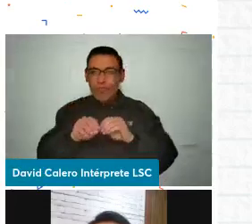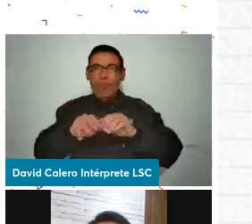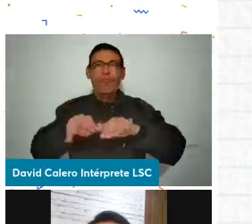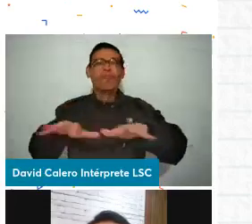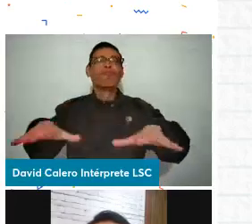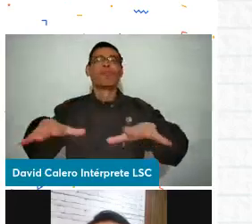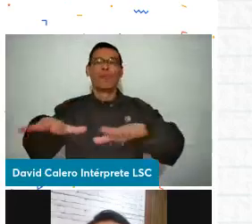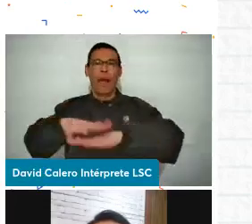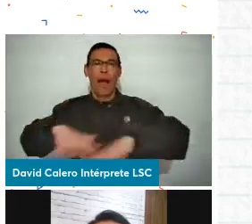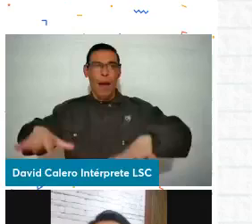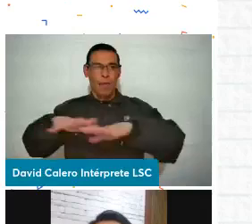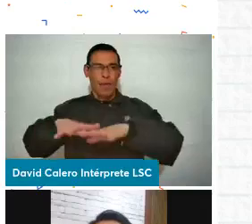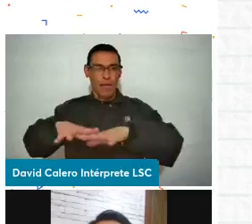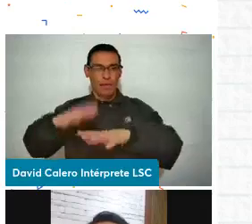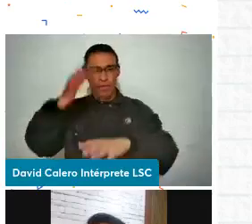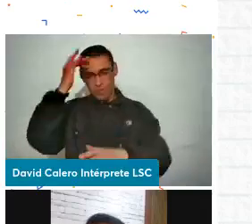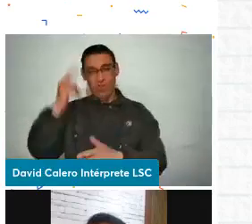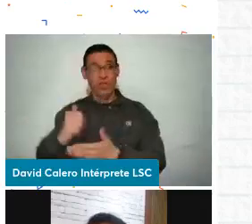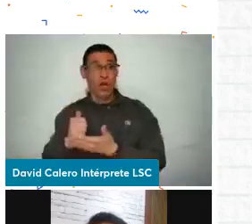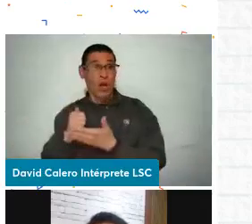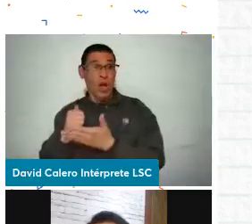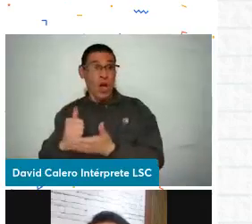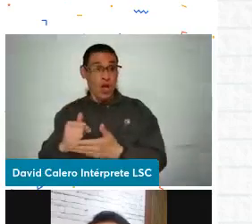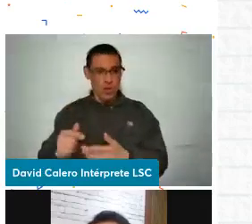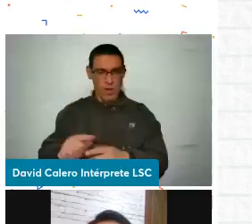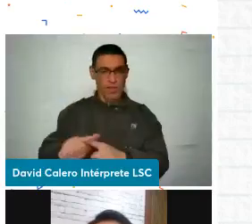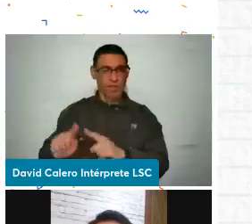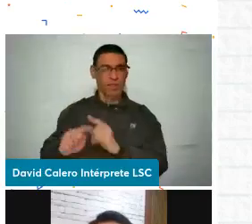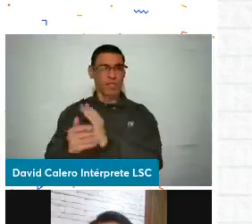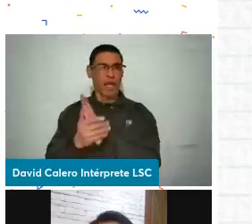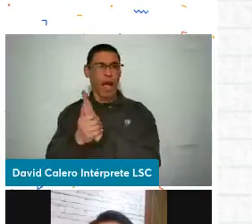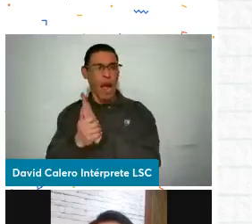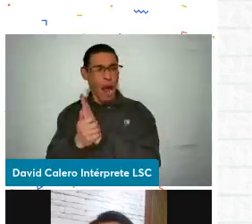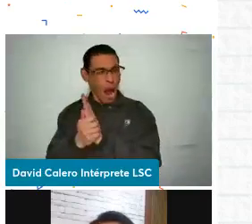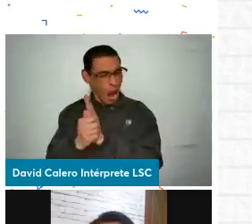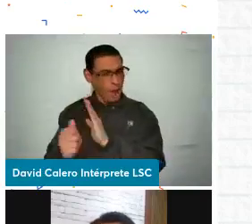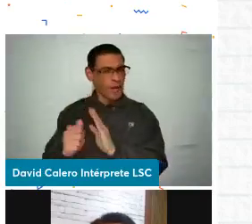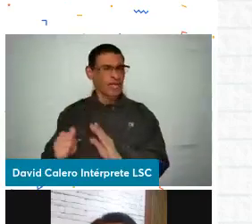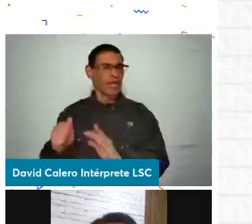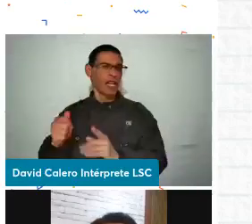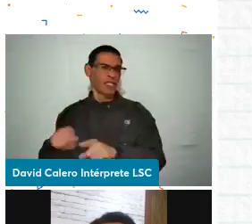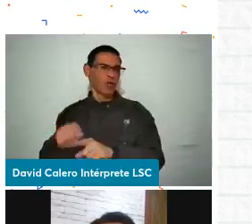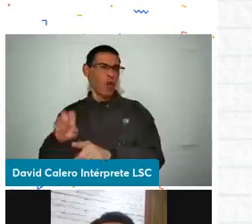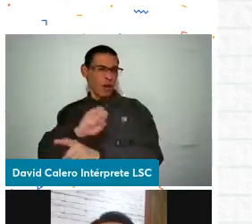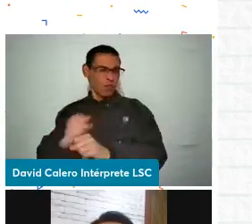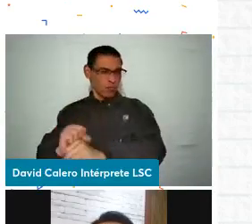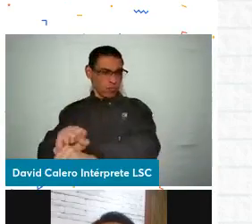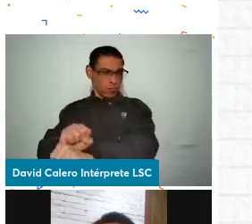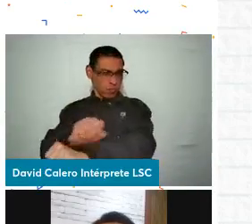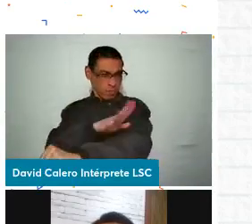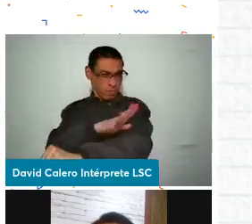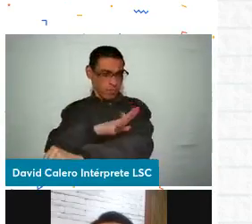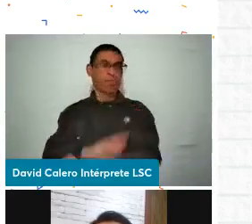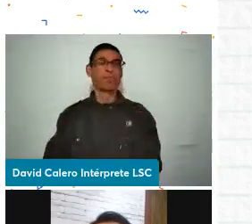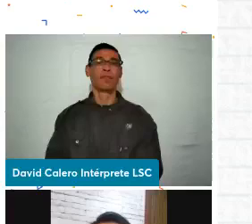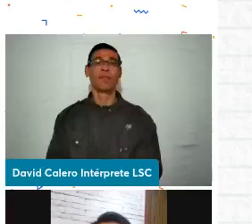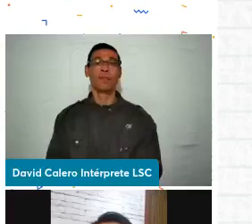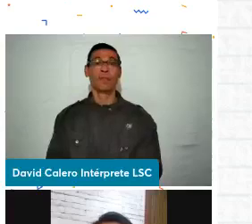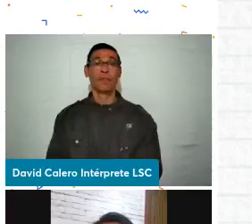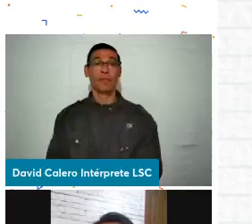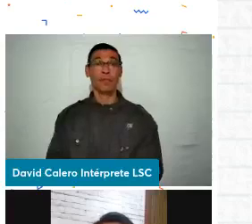habilidades socioemocionales y conceptos teóricos académicos en nuestros estudiantes. Para quienes